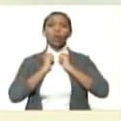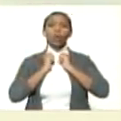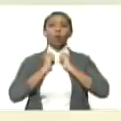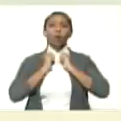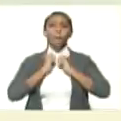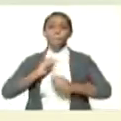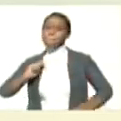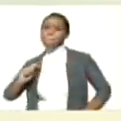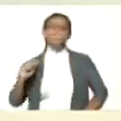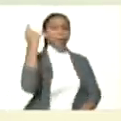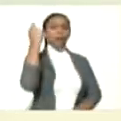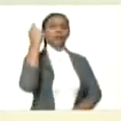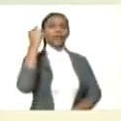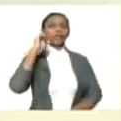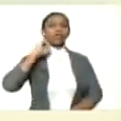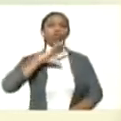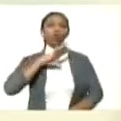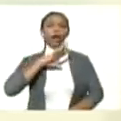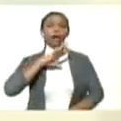por primera vez en la historia